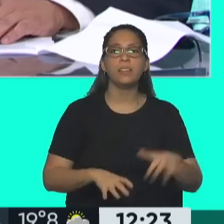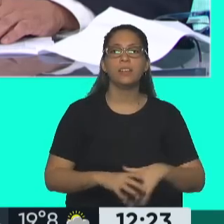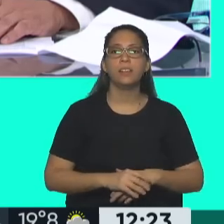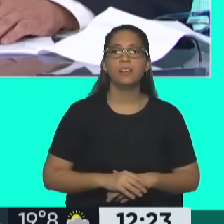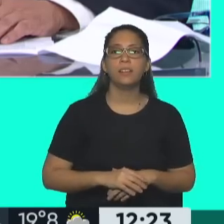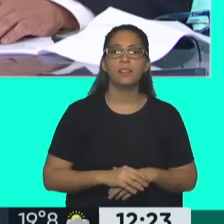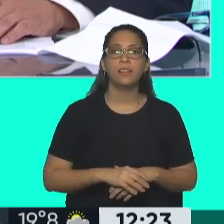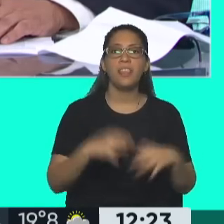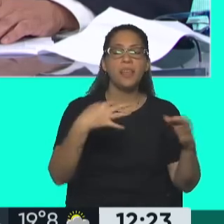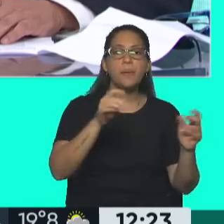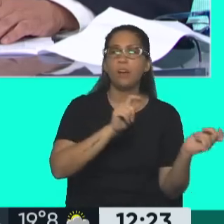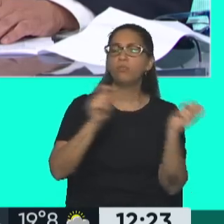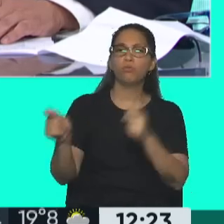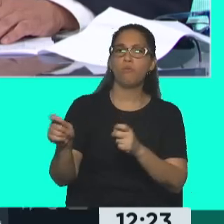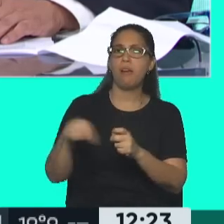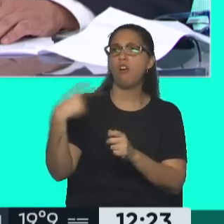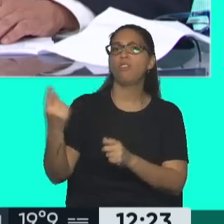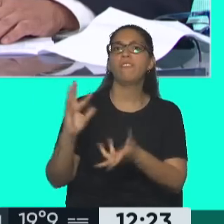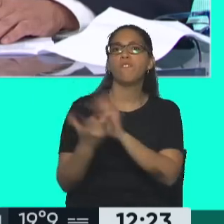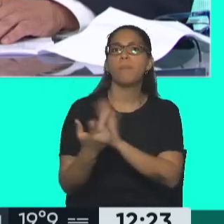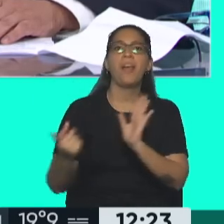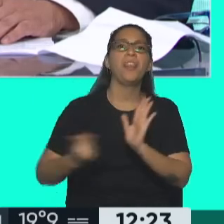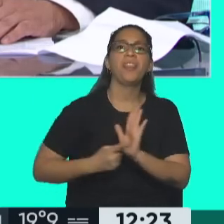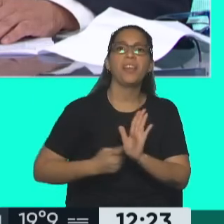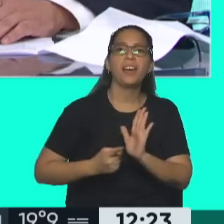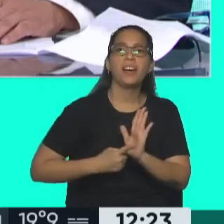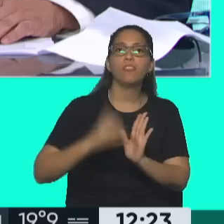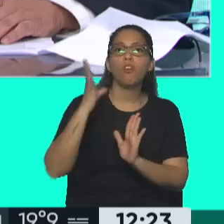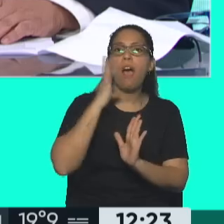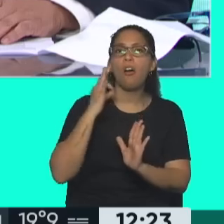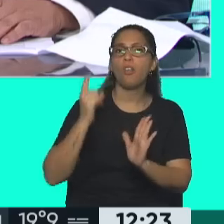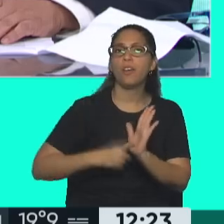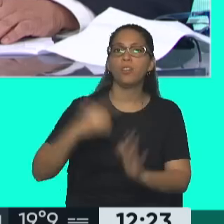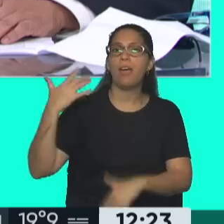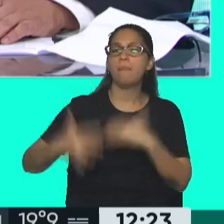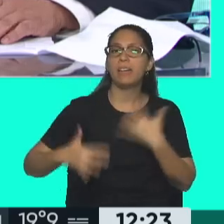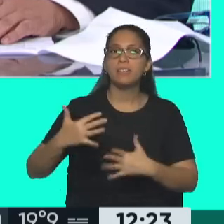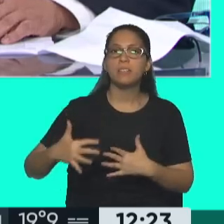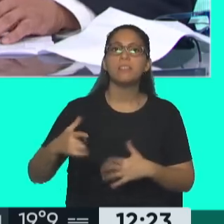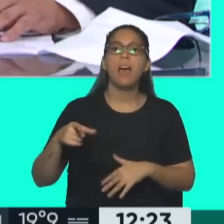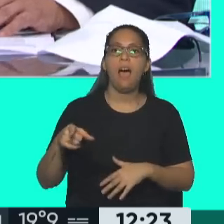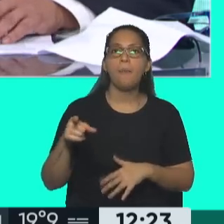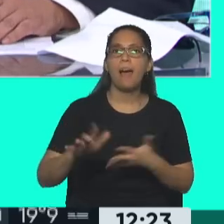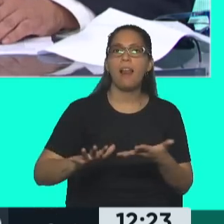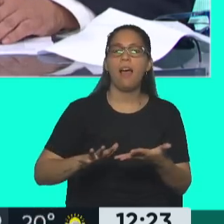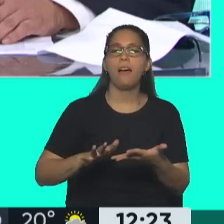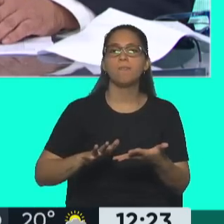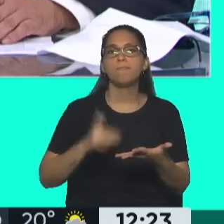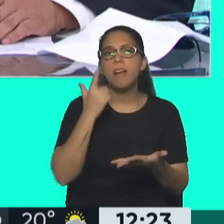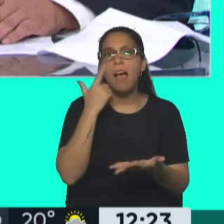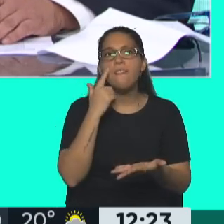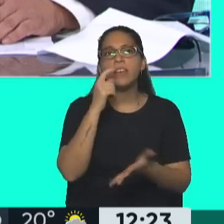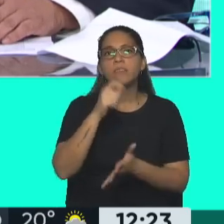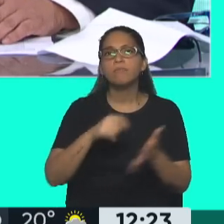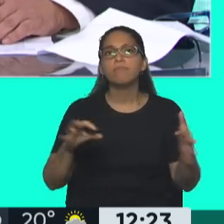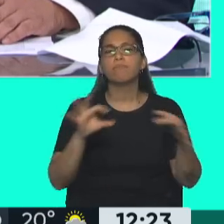recurrir a una alternativa que era un decreto que habilitara, por cuestiones de emergencia o lo que fuera, esta esta